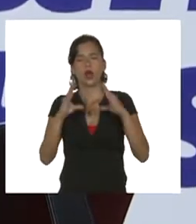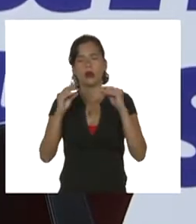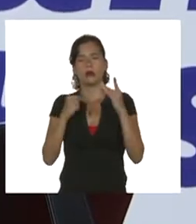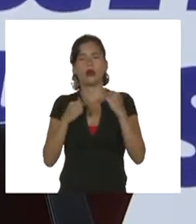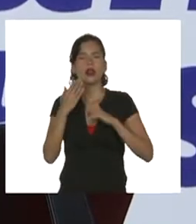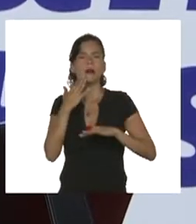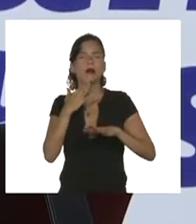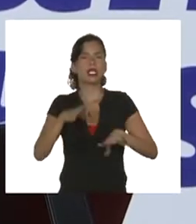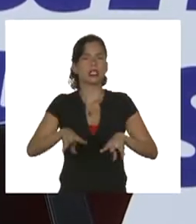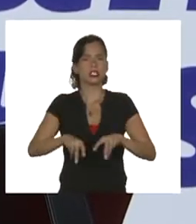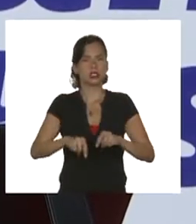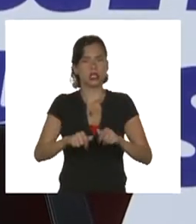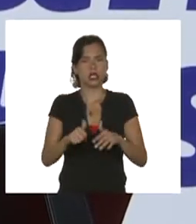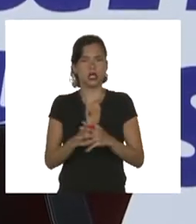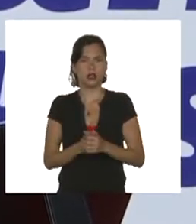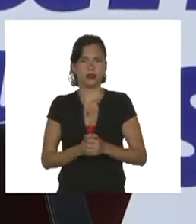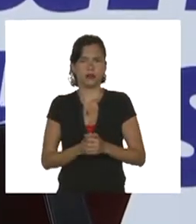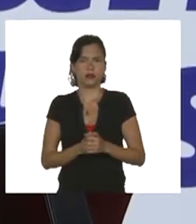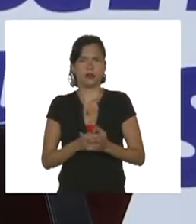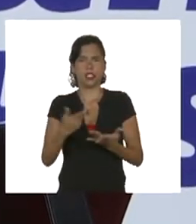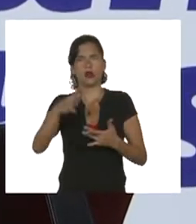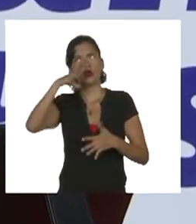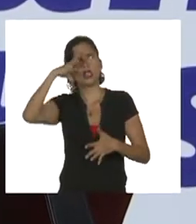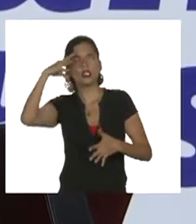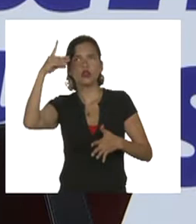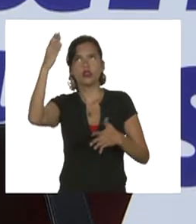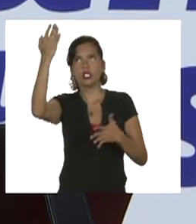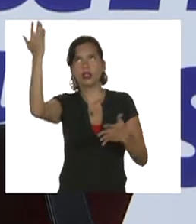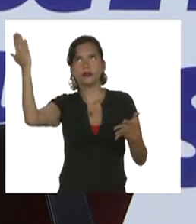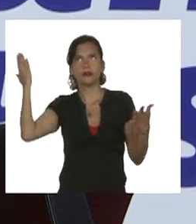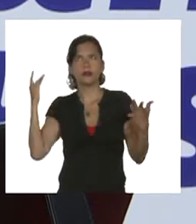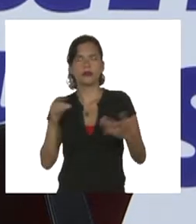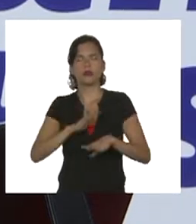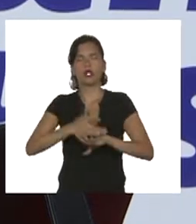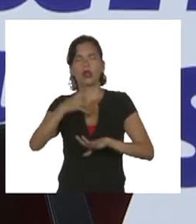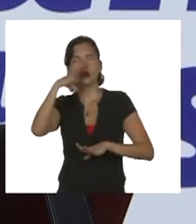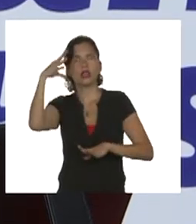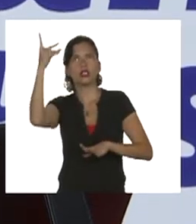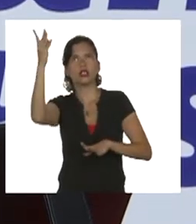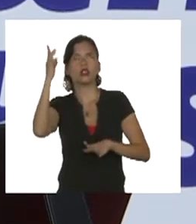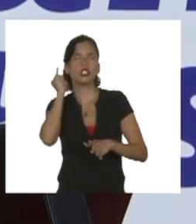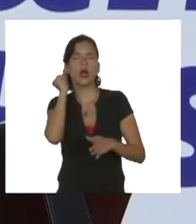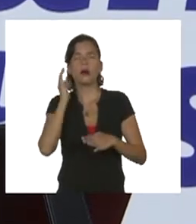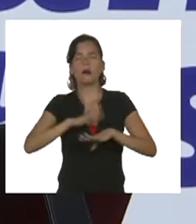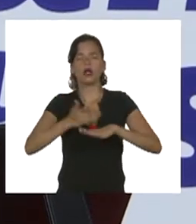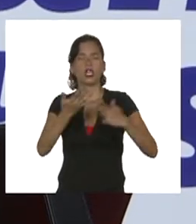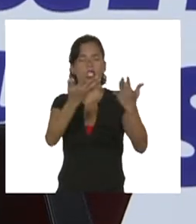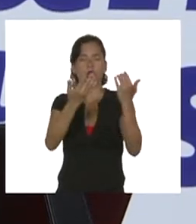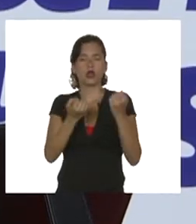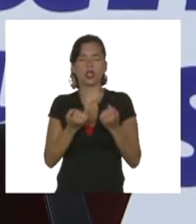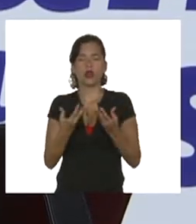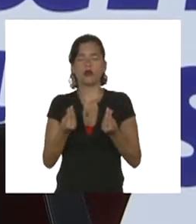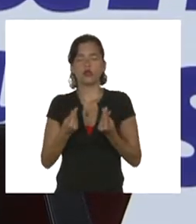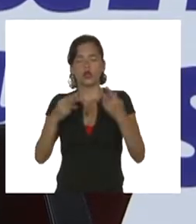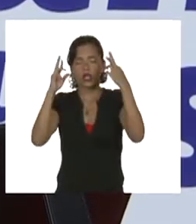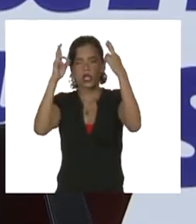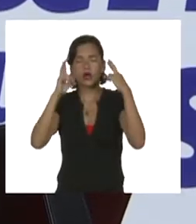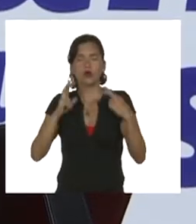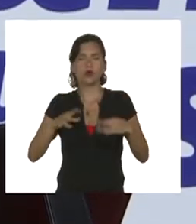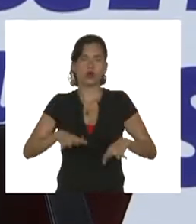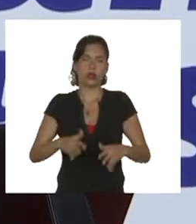tierra es considerada una diosa. ¿Por qué es una diosa? Porque ella provee de grandes riquezas que vienen de la tierra,